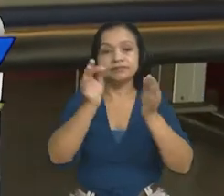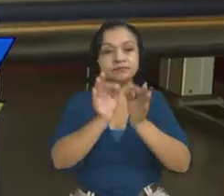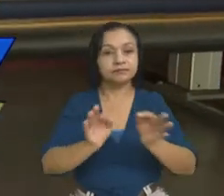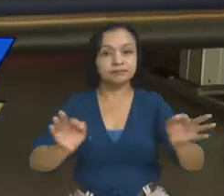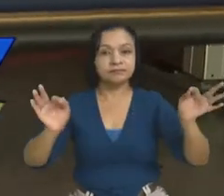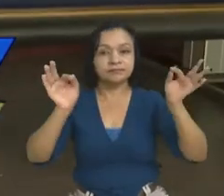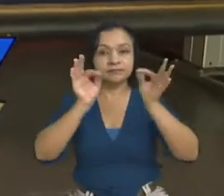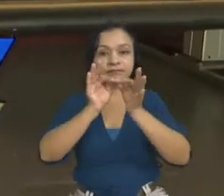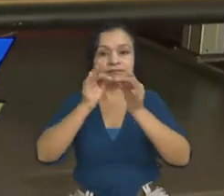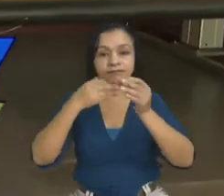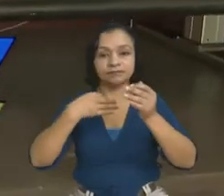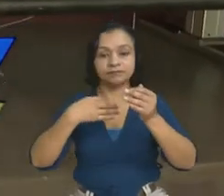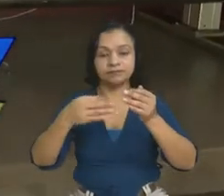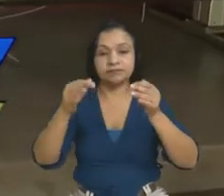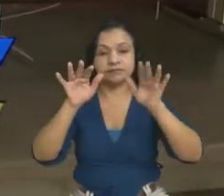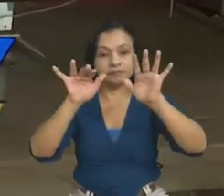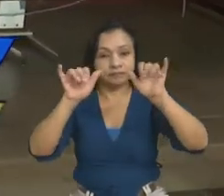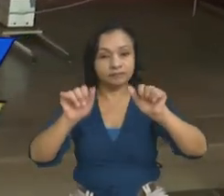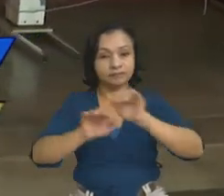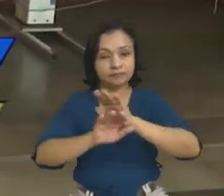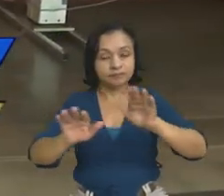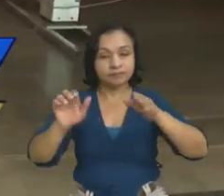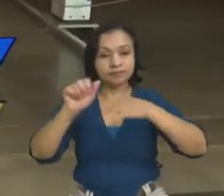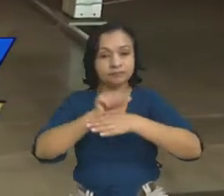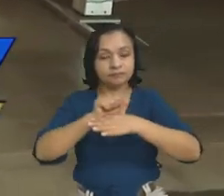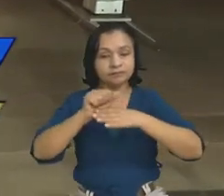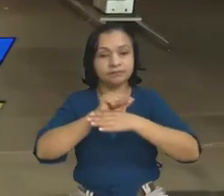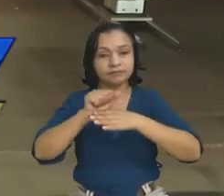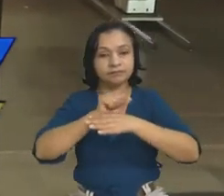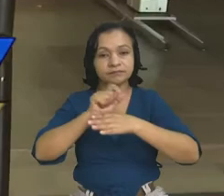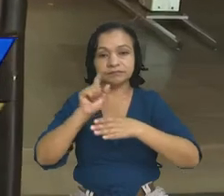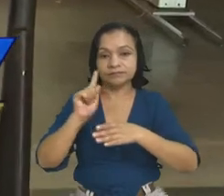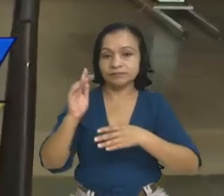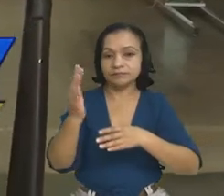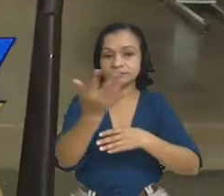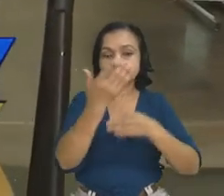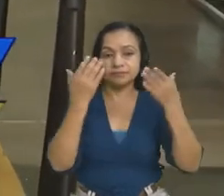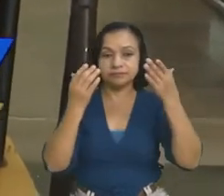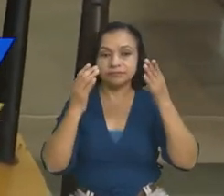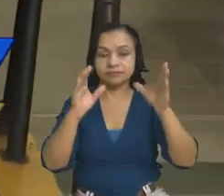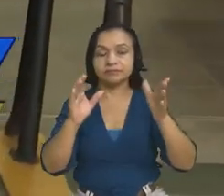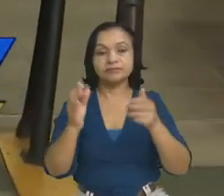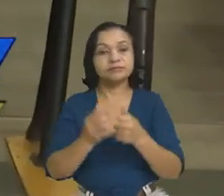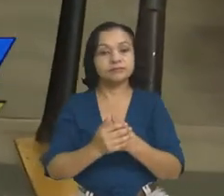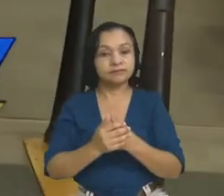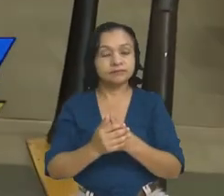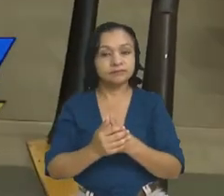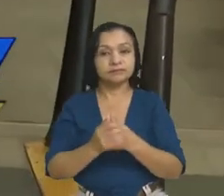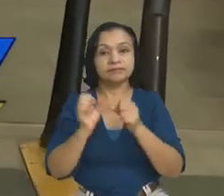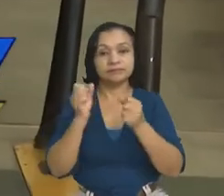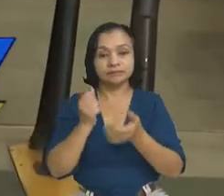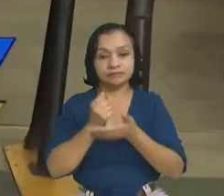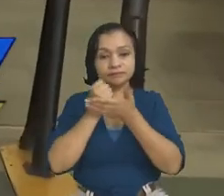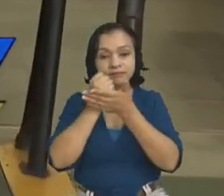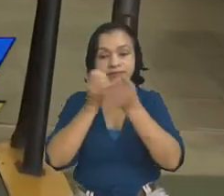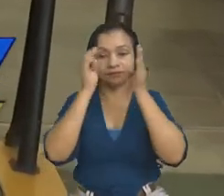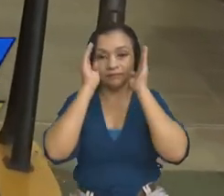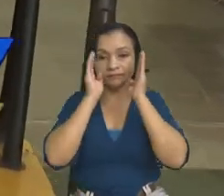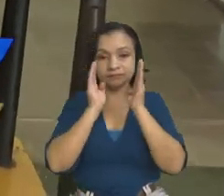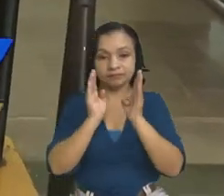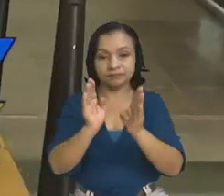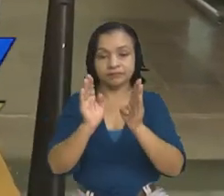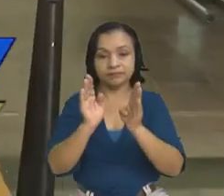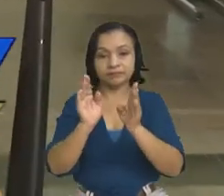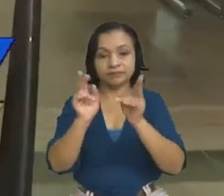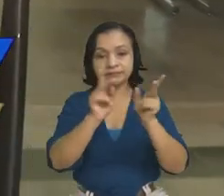ya van a salir con esa preparación adecuada para poder hacer uso de todos estos equipos, de toda esta tecnología que va a brindar la atención que corresponde a